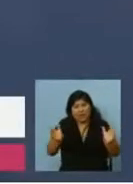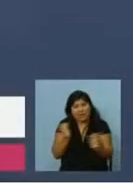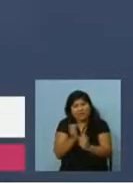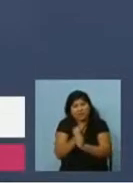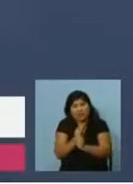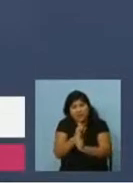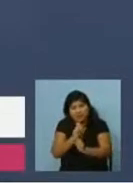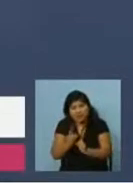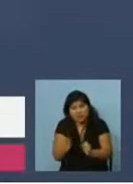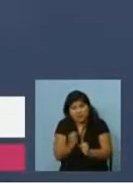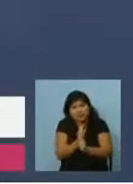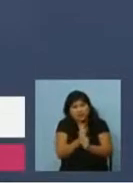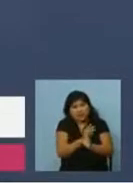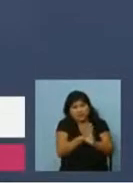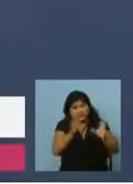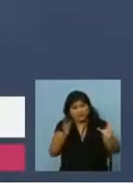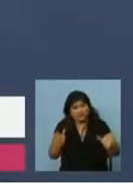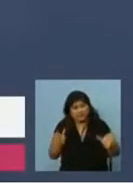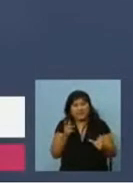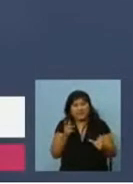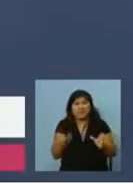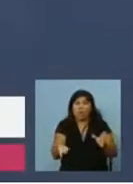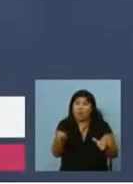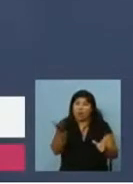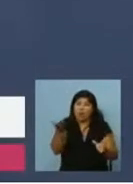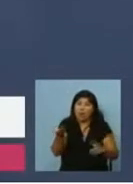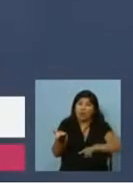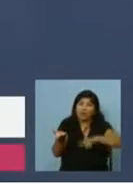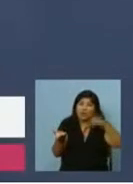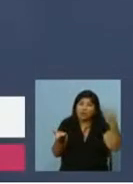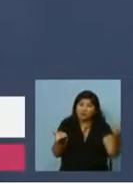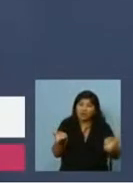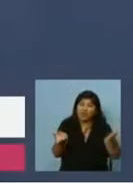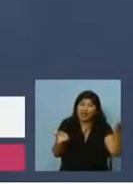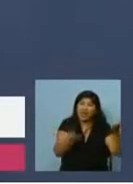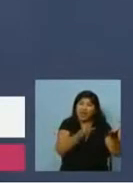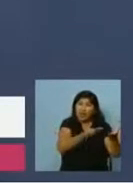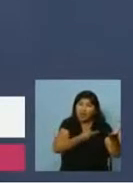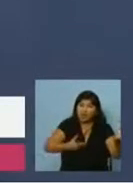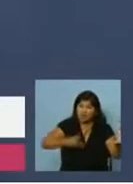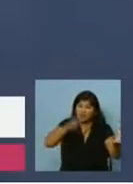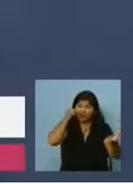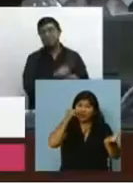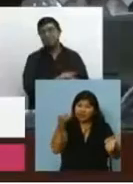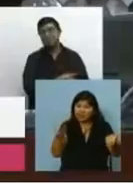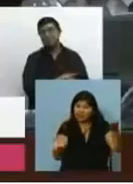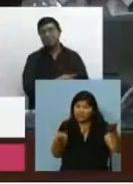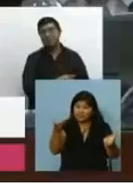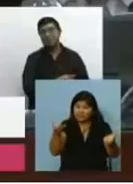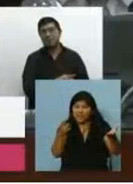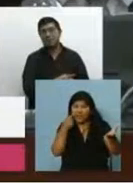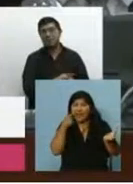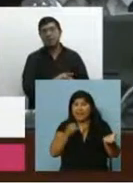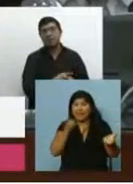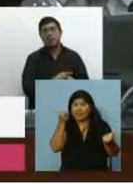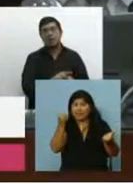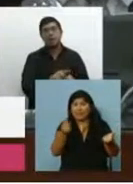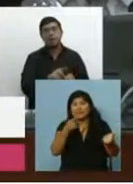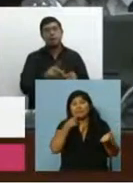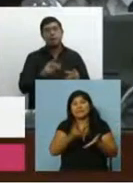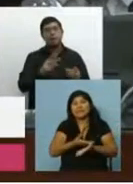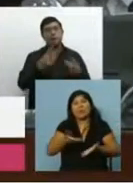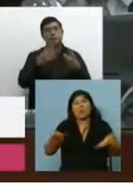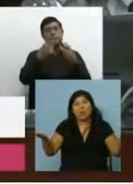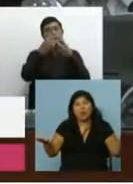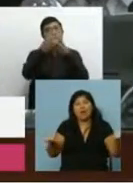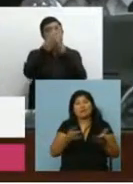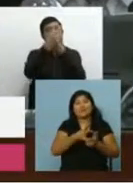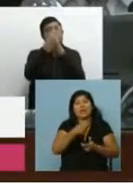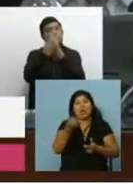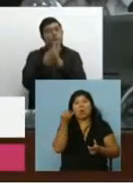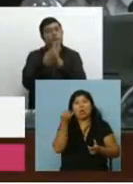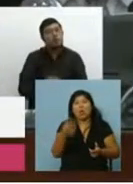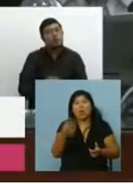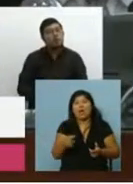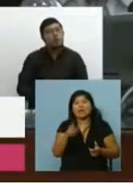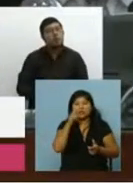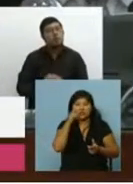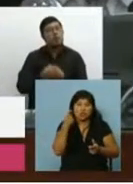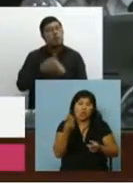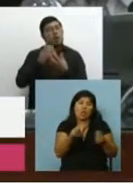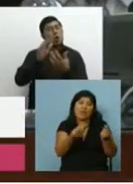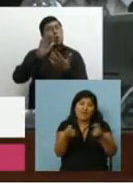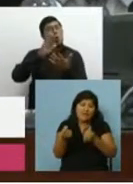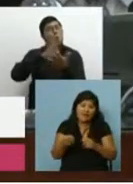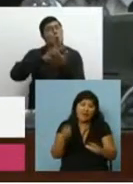del kirchnerismo, rindiendo cuentas de en muchos casos de cuánto dinero se había invertido en cada una de las cuestiones